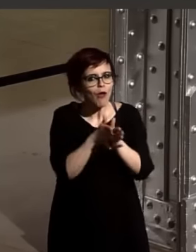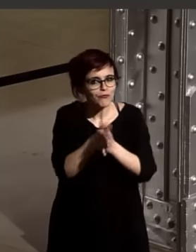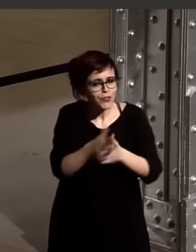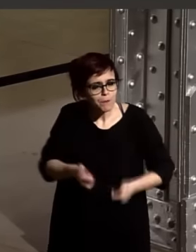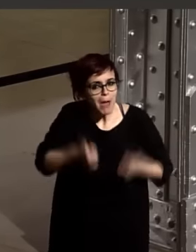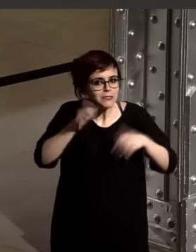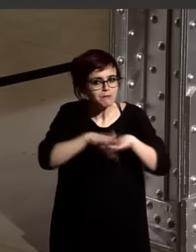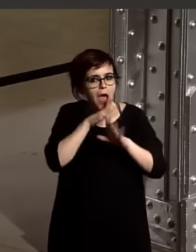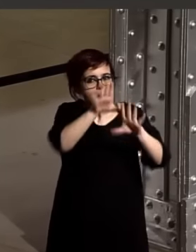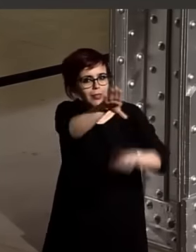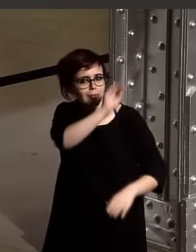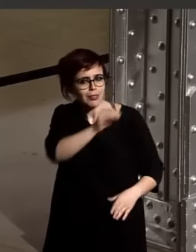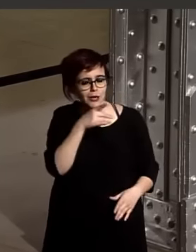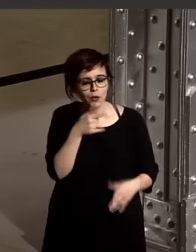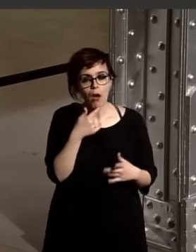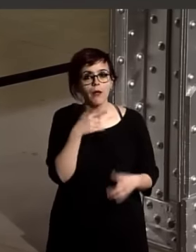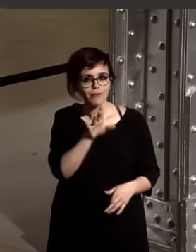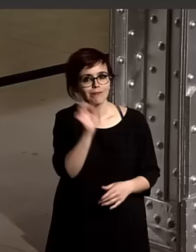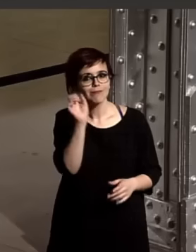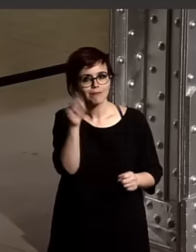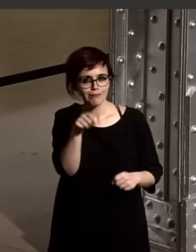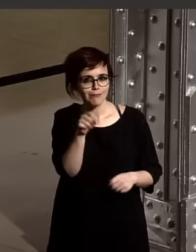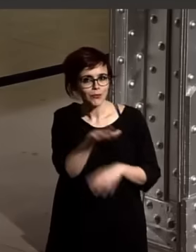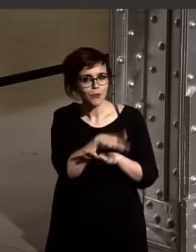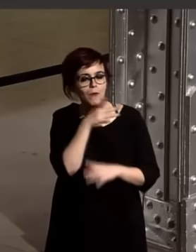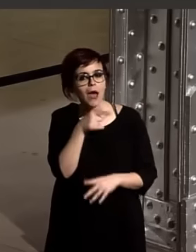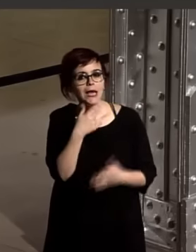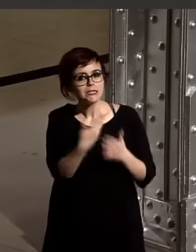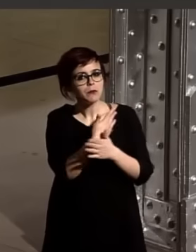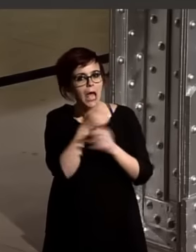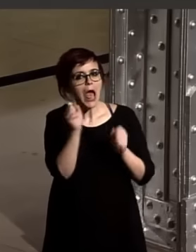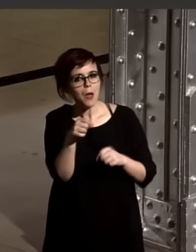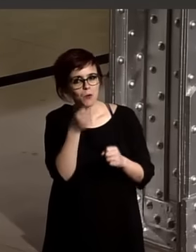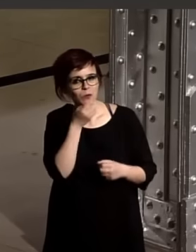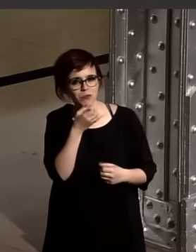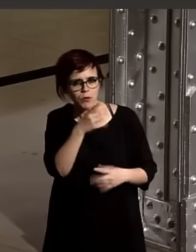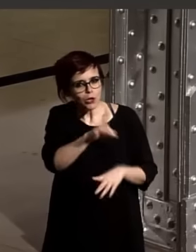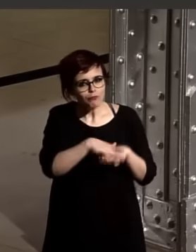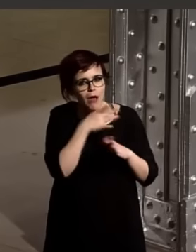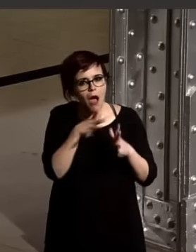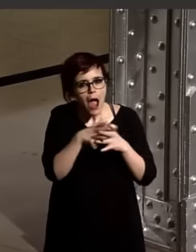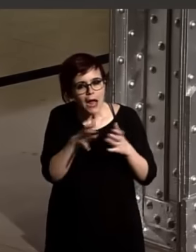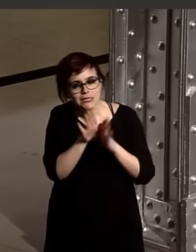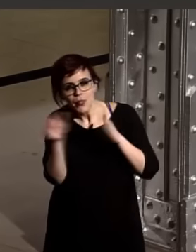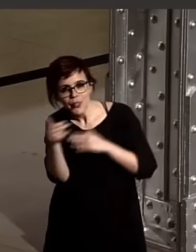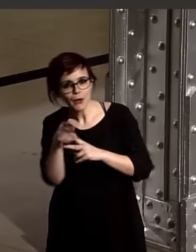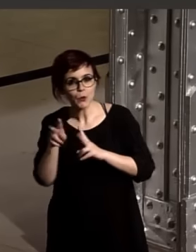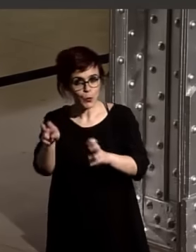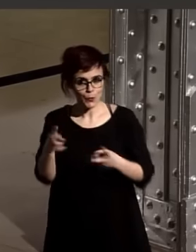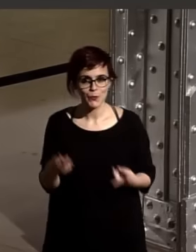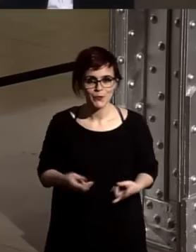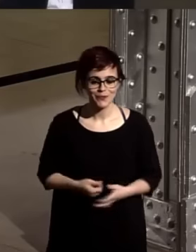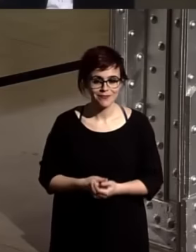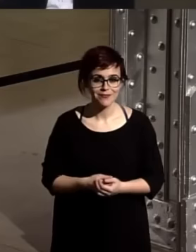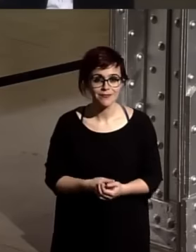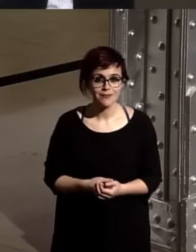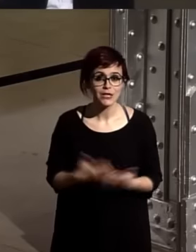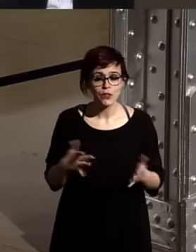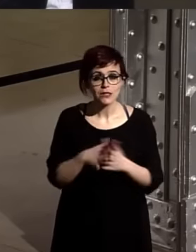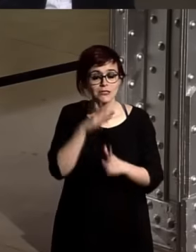más que quedarme con una explicación que ya estaba dada de antes no s Por decirlo de alguna manera pues antes de ir con